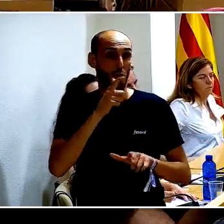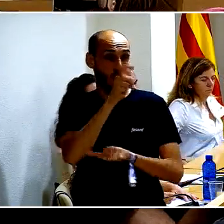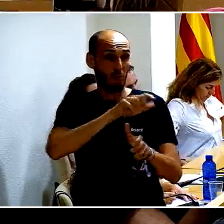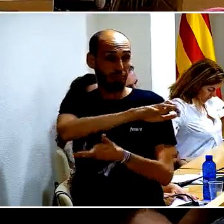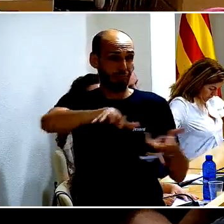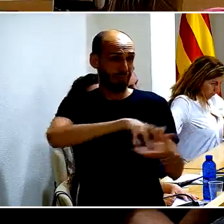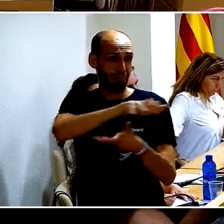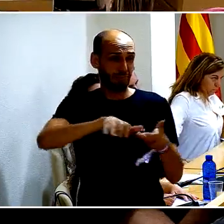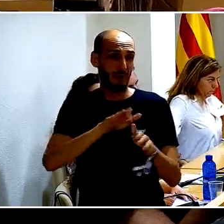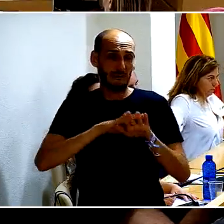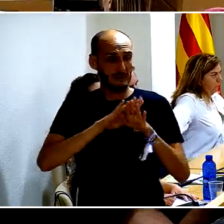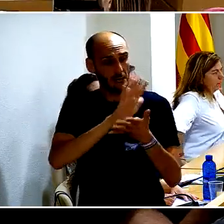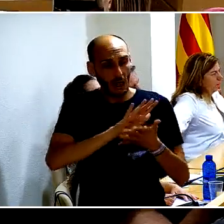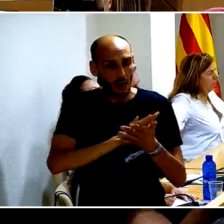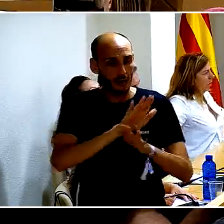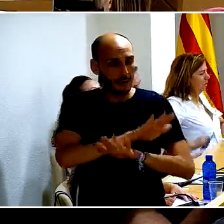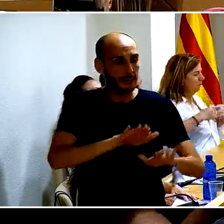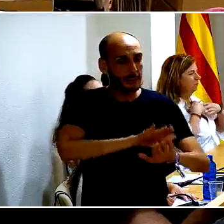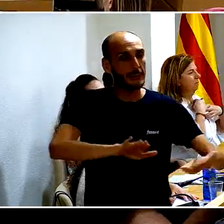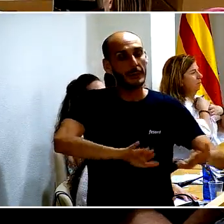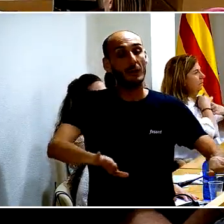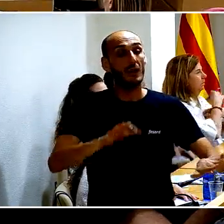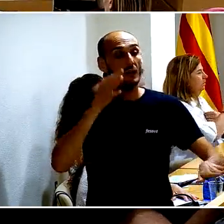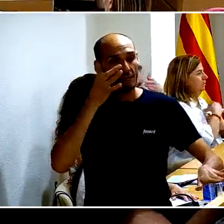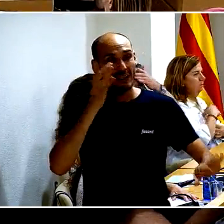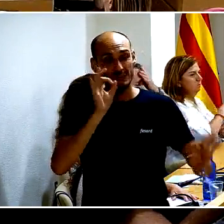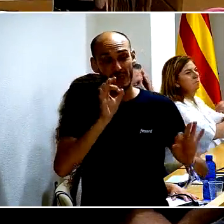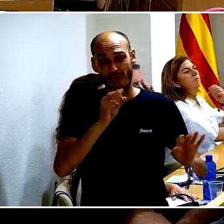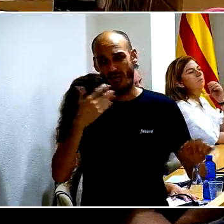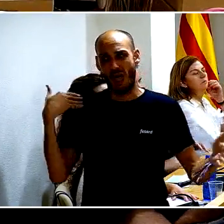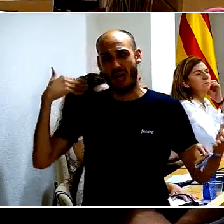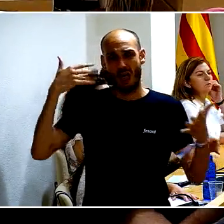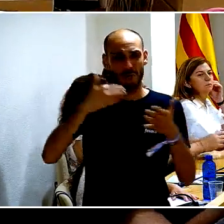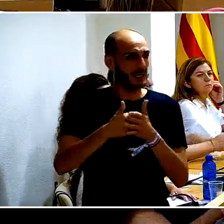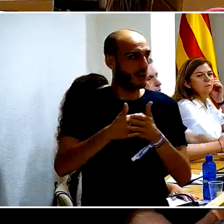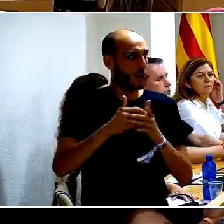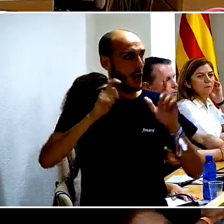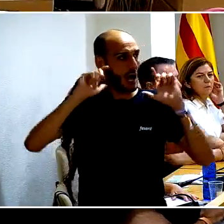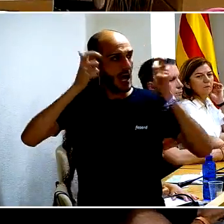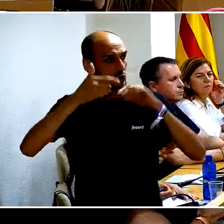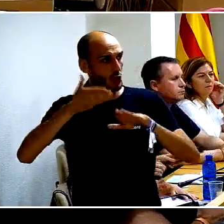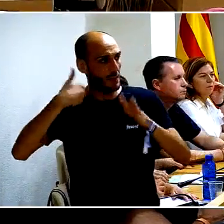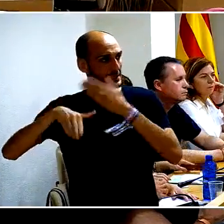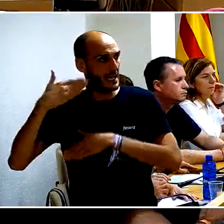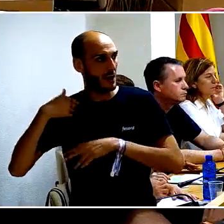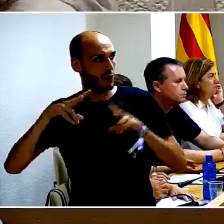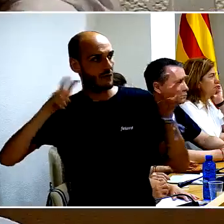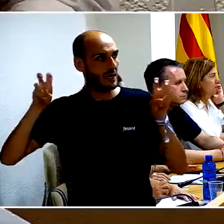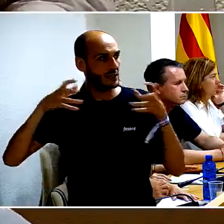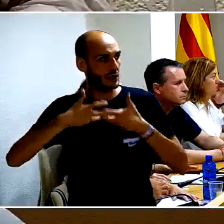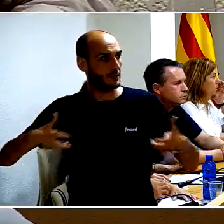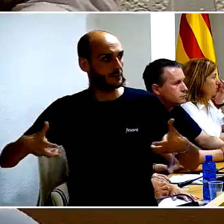y tratándose de un hecho que se nos brinda a toro pasado, perdón, no quería decir eso, mejor decir por un hecho ya